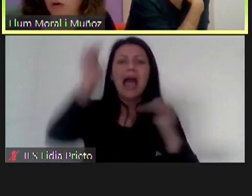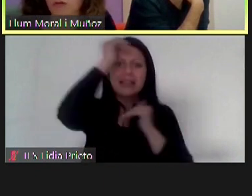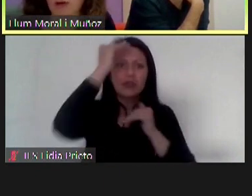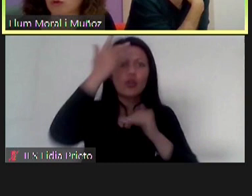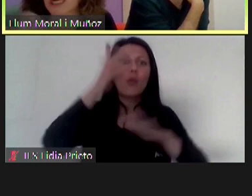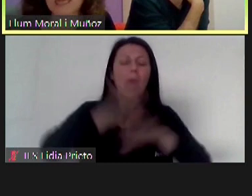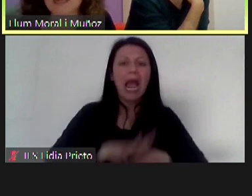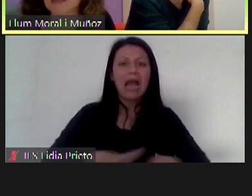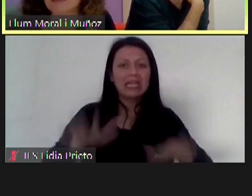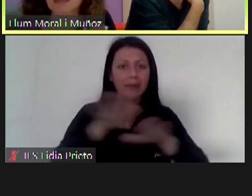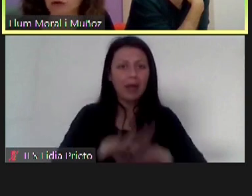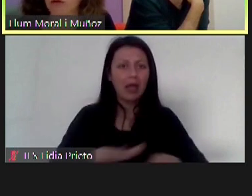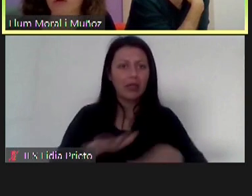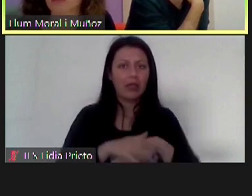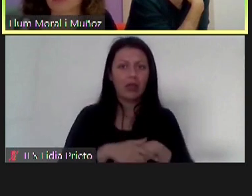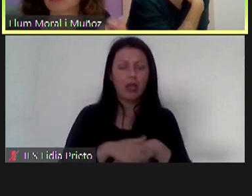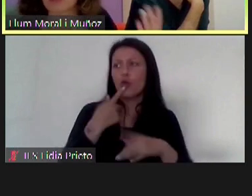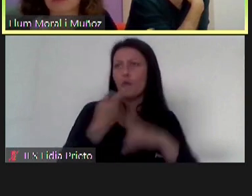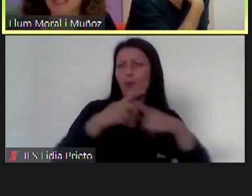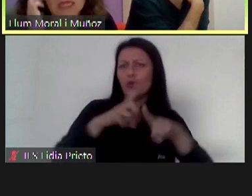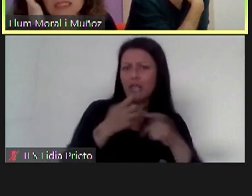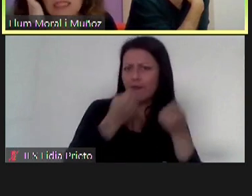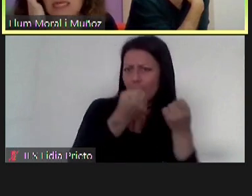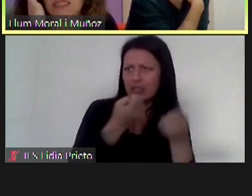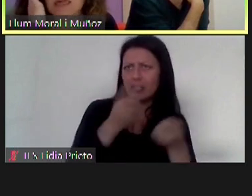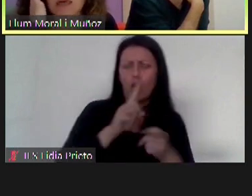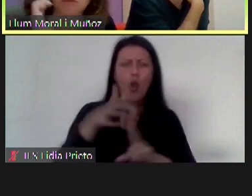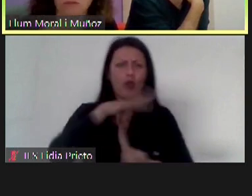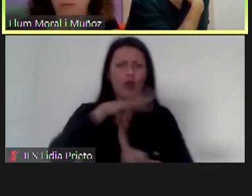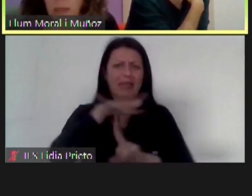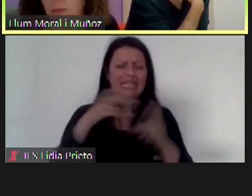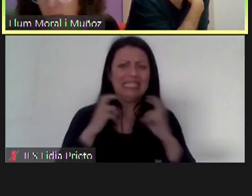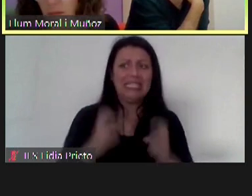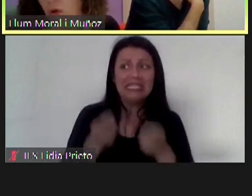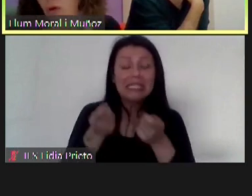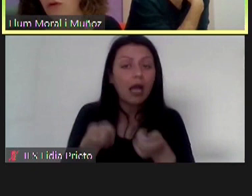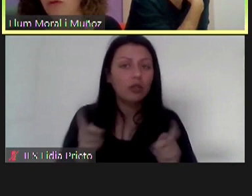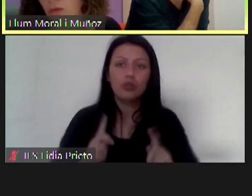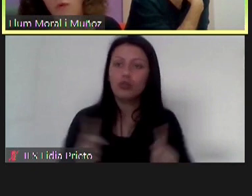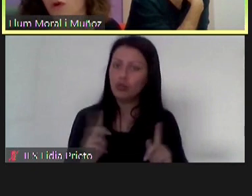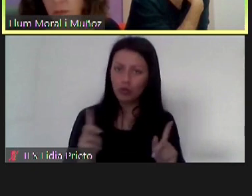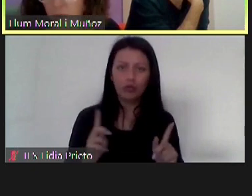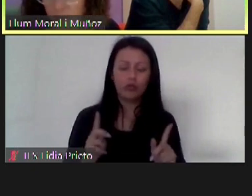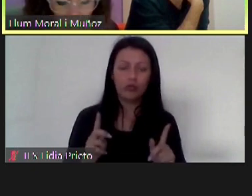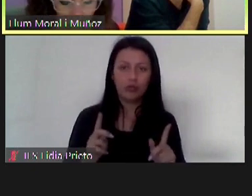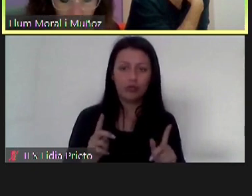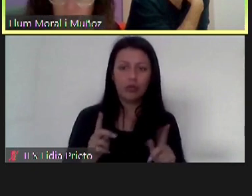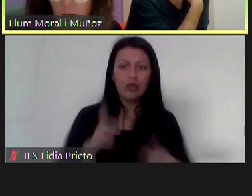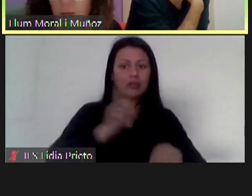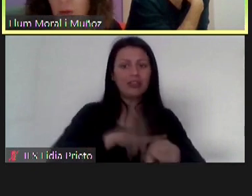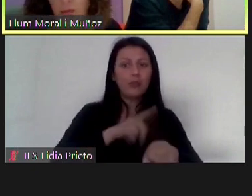lo mejor no con la música alta, no con un ambiente de estrés, con unos tiempos